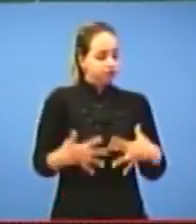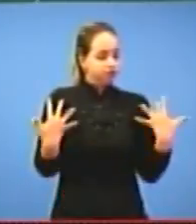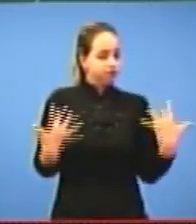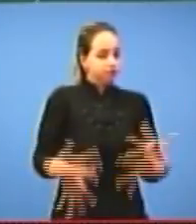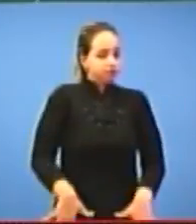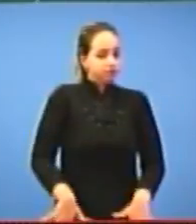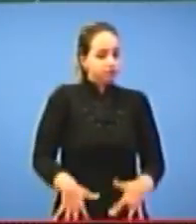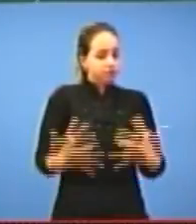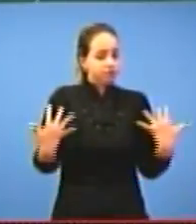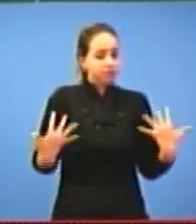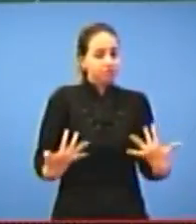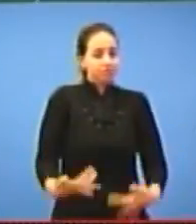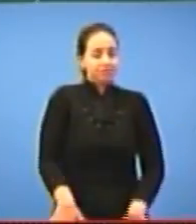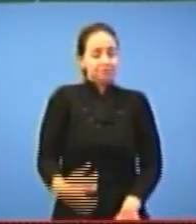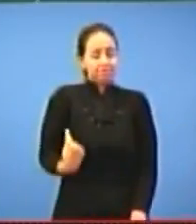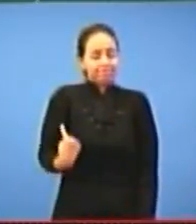sufrimiento,